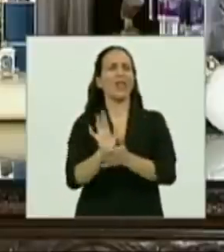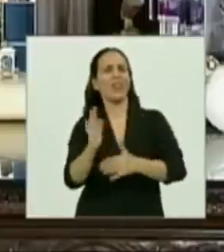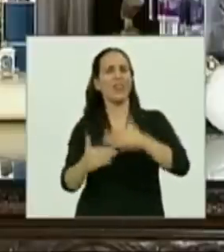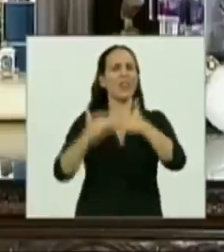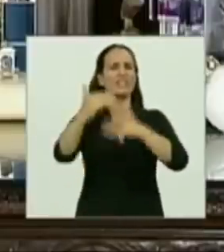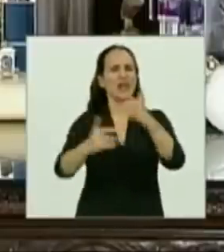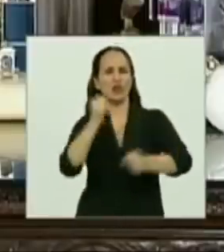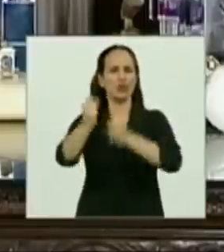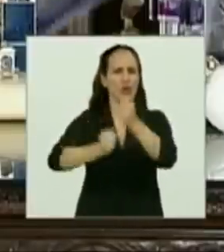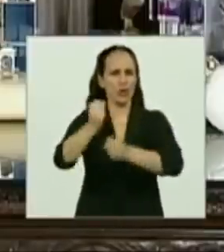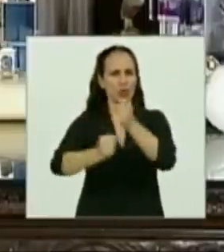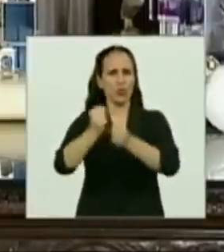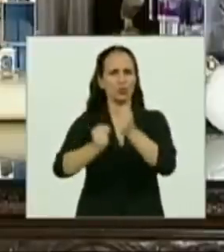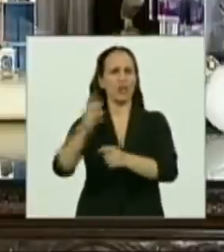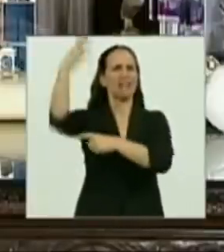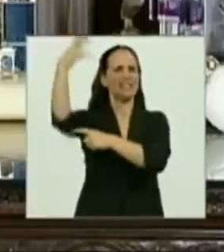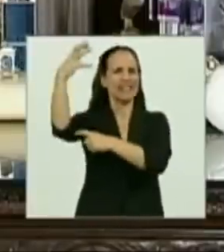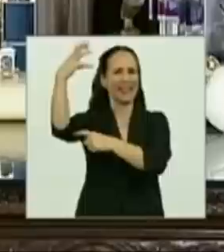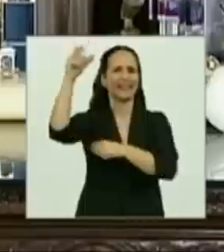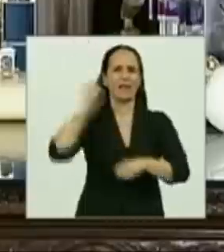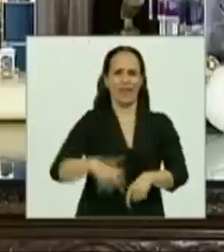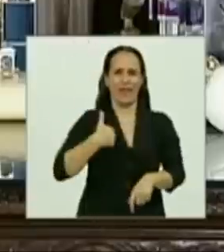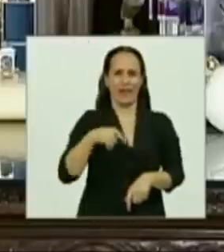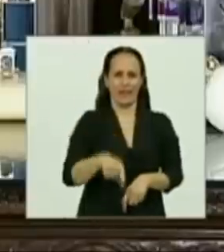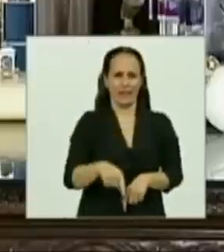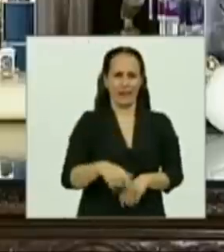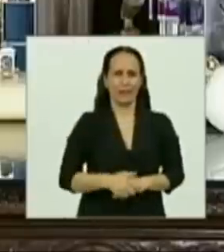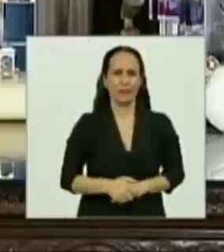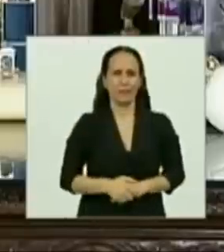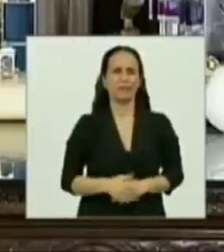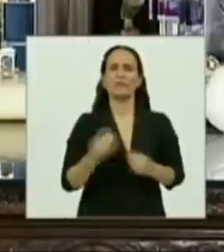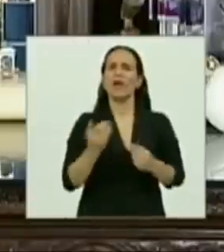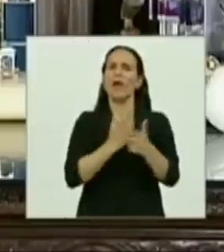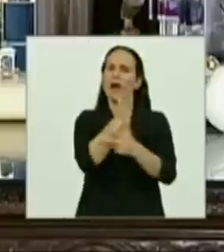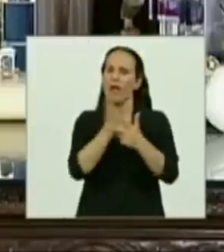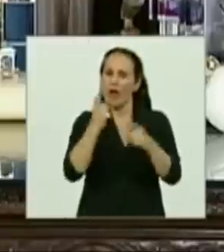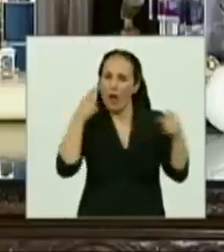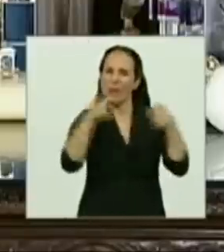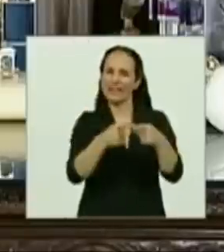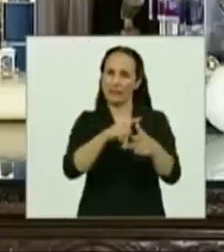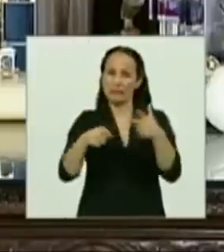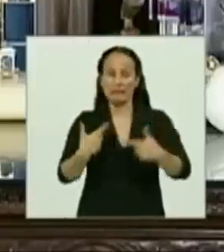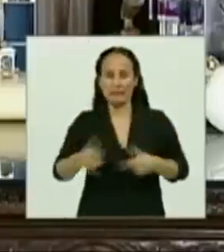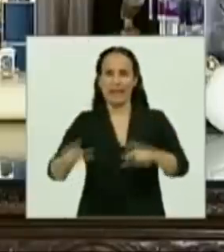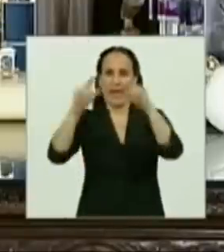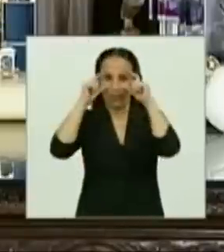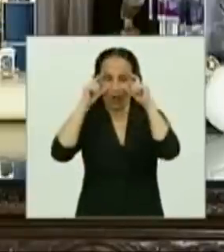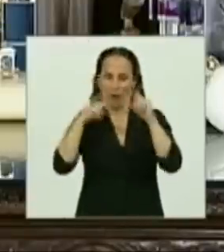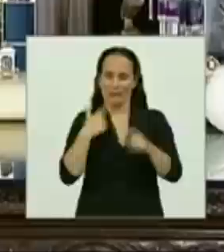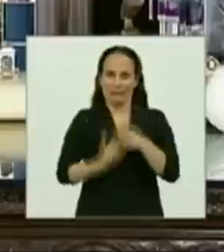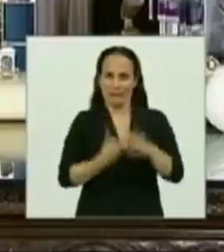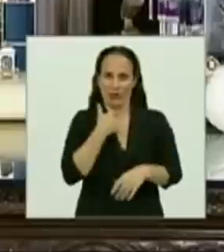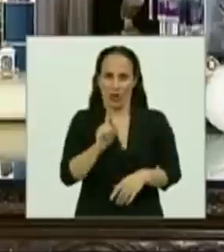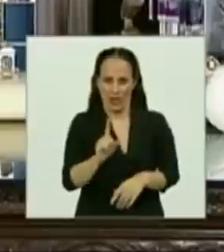de la industria satelital argentina, con 3 objetivos, y es que me voy a poner los anteojos para no